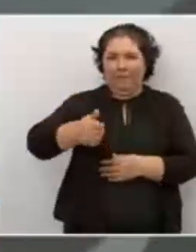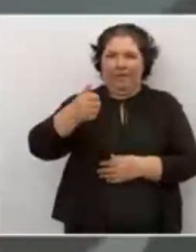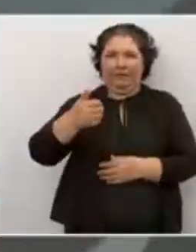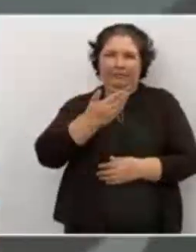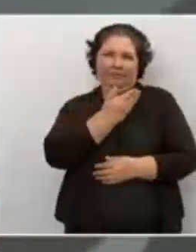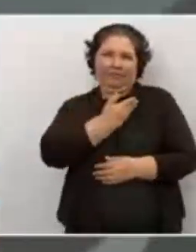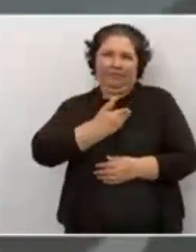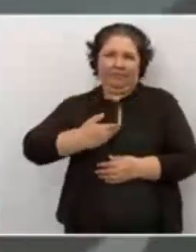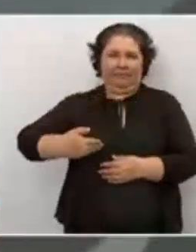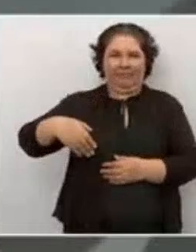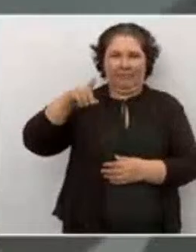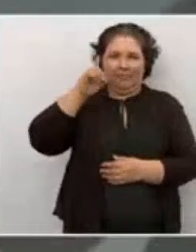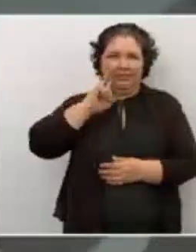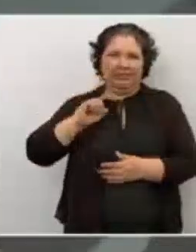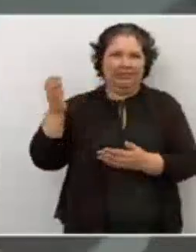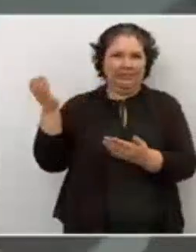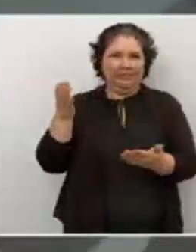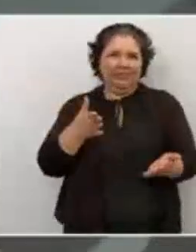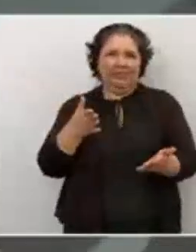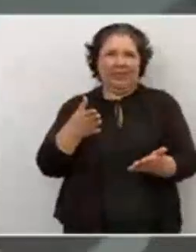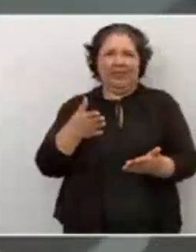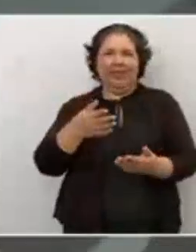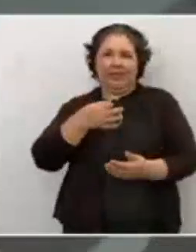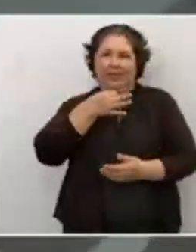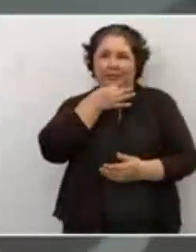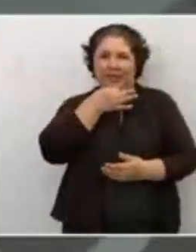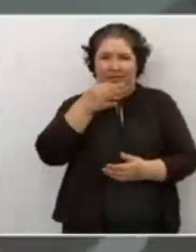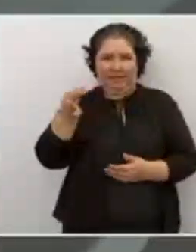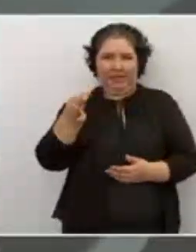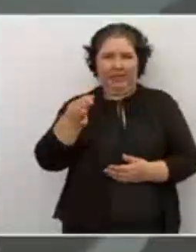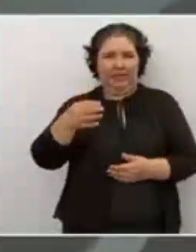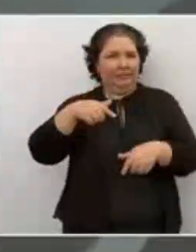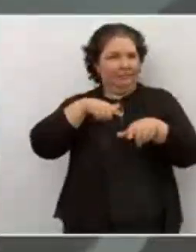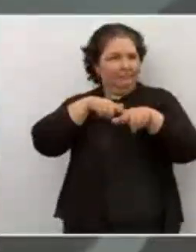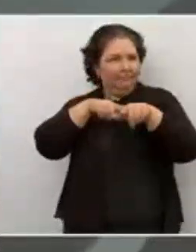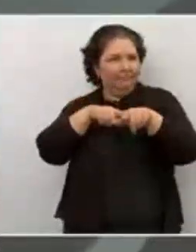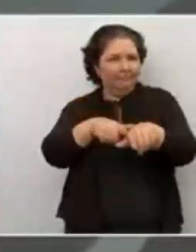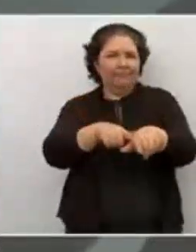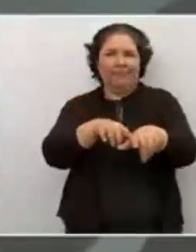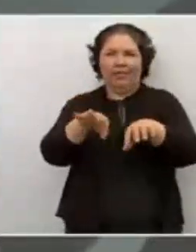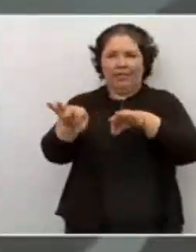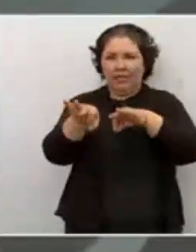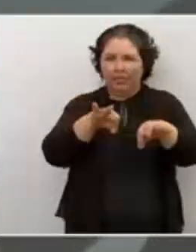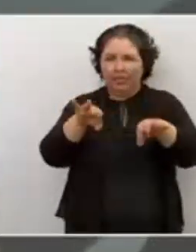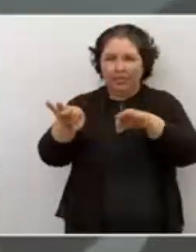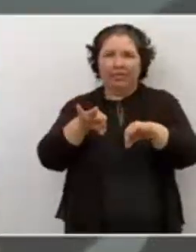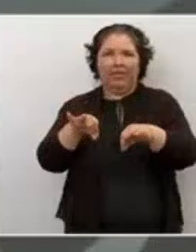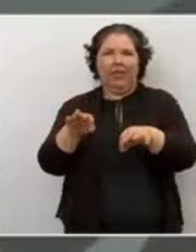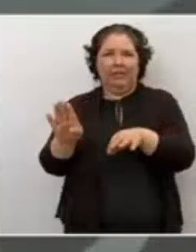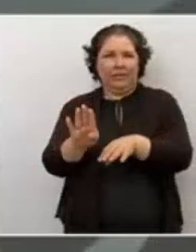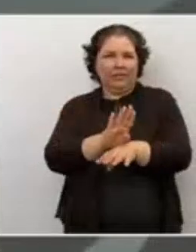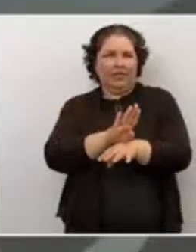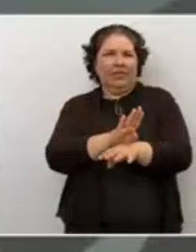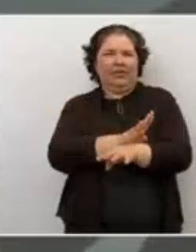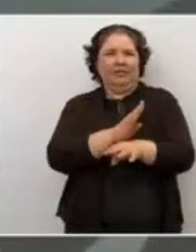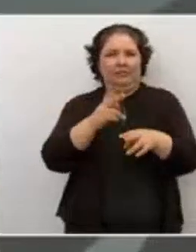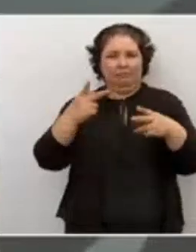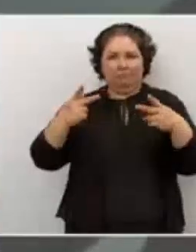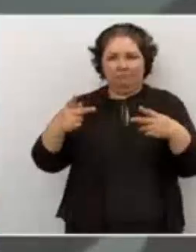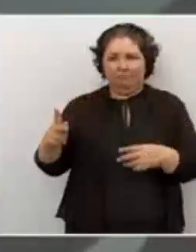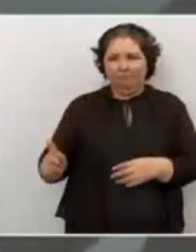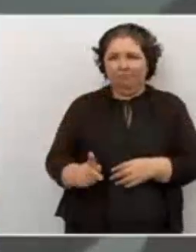México. Venimos a decirles que seguiremos trabajando por el bienestar del pueblo de México.